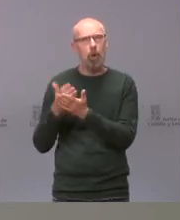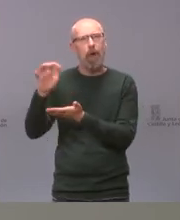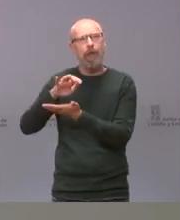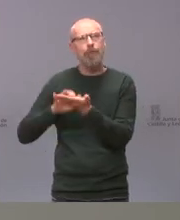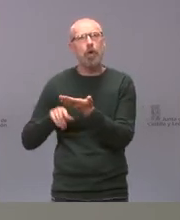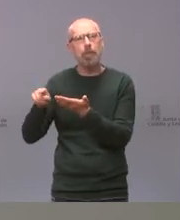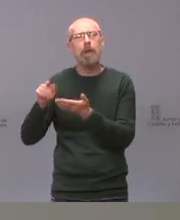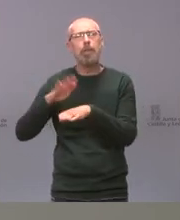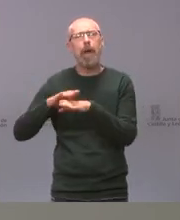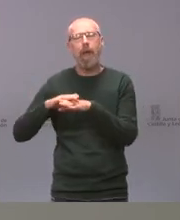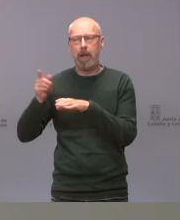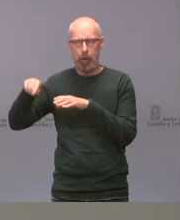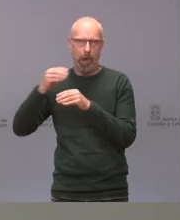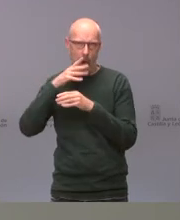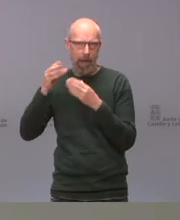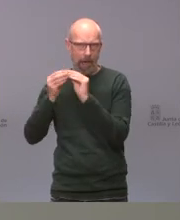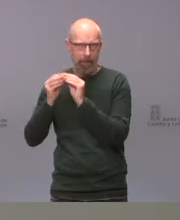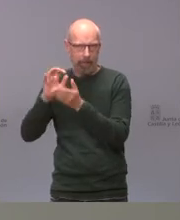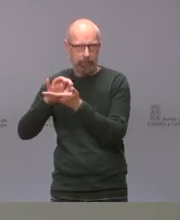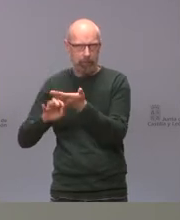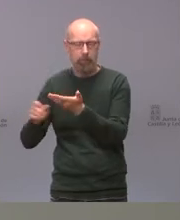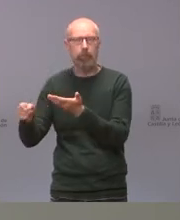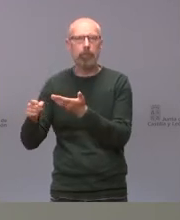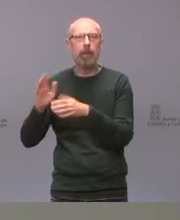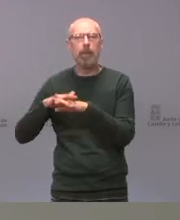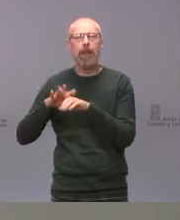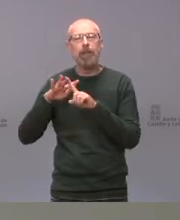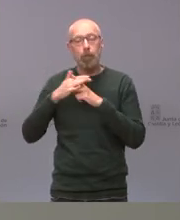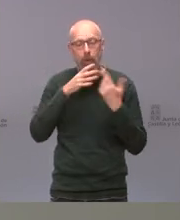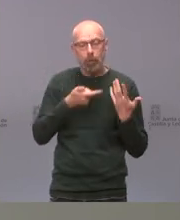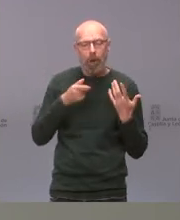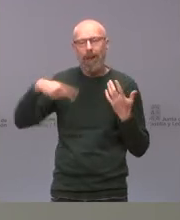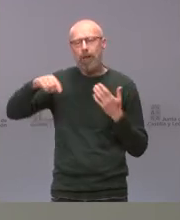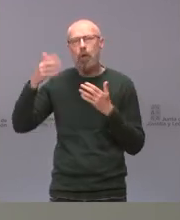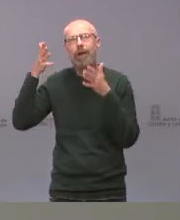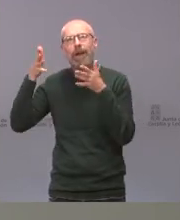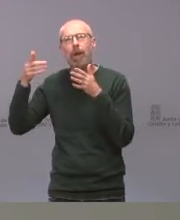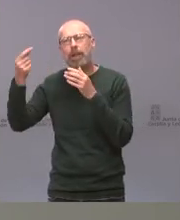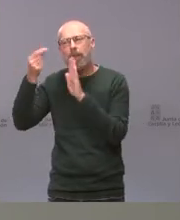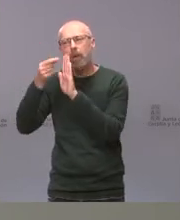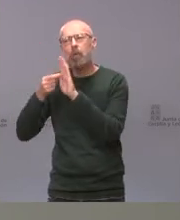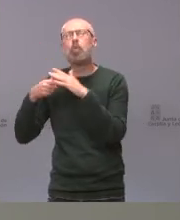es la situación, con la situación que tenemos, cuál es su recomendación.